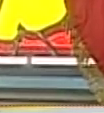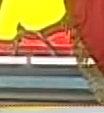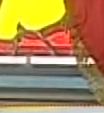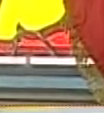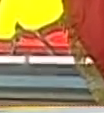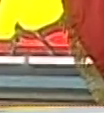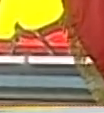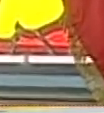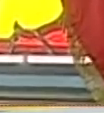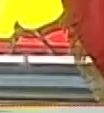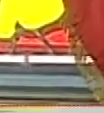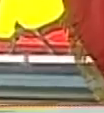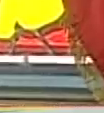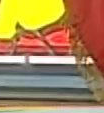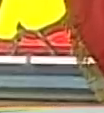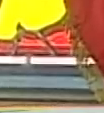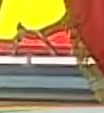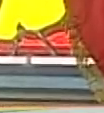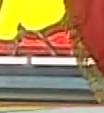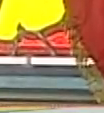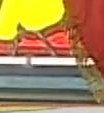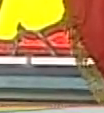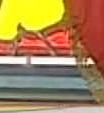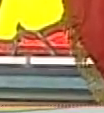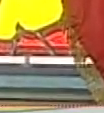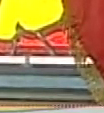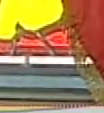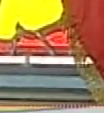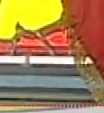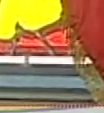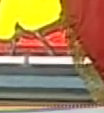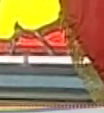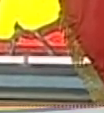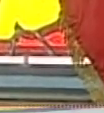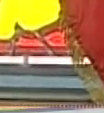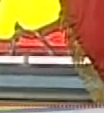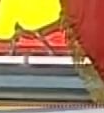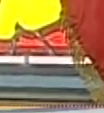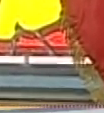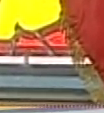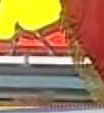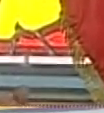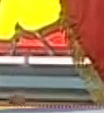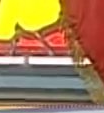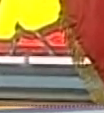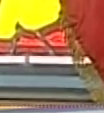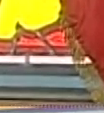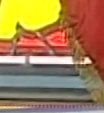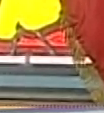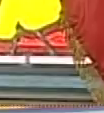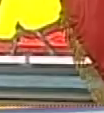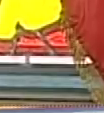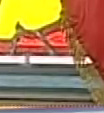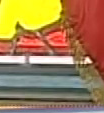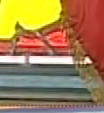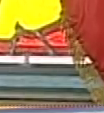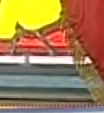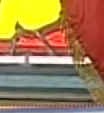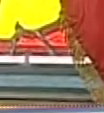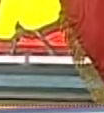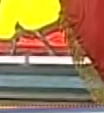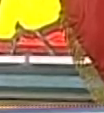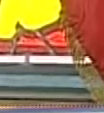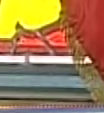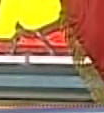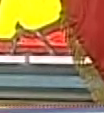de recursos extraordinarios, que ha sido una decisión para apoyar el inicio de esta gestión de los gobernadores y de